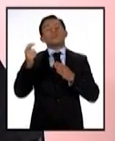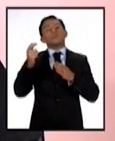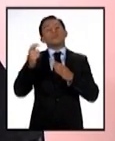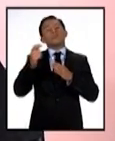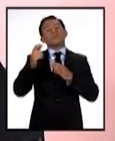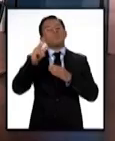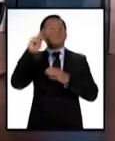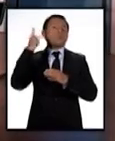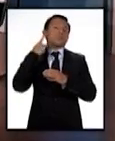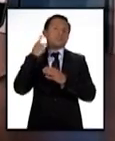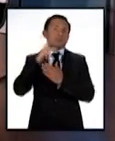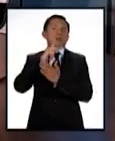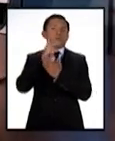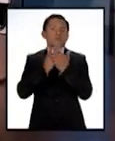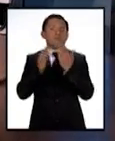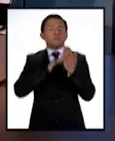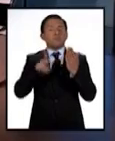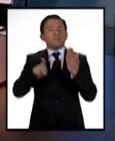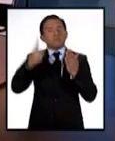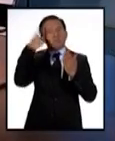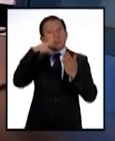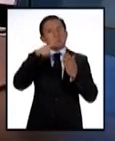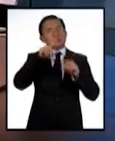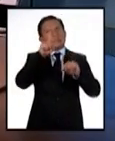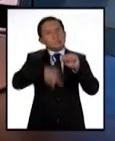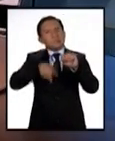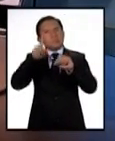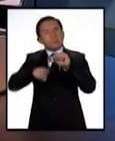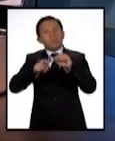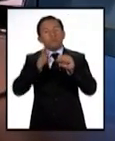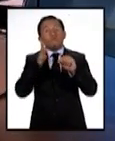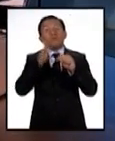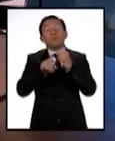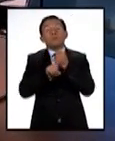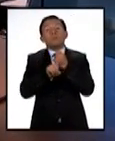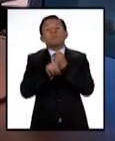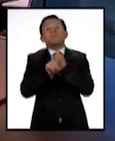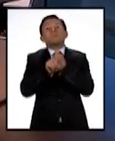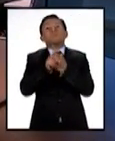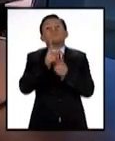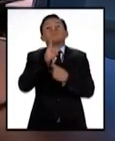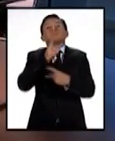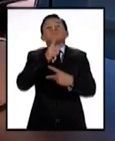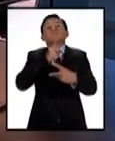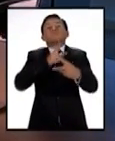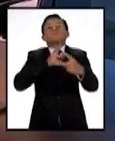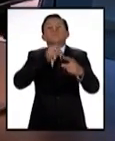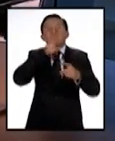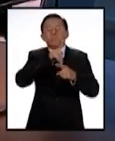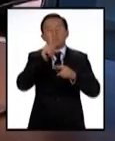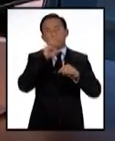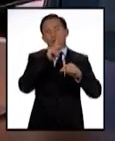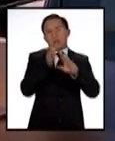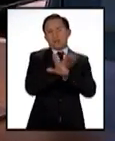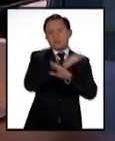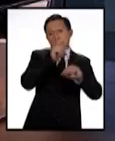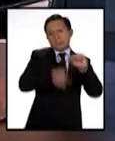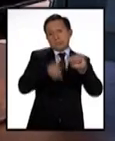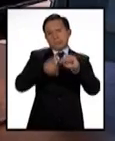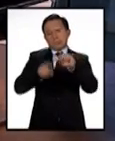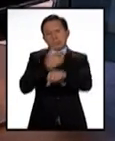como mencionábamos, no están formadas para tratar este tipo de asuntos,